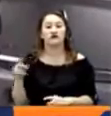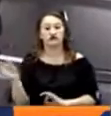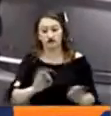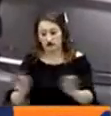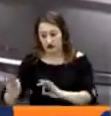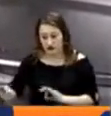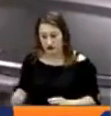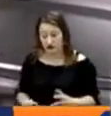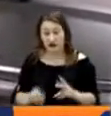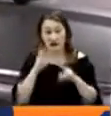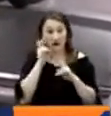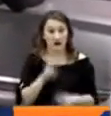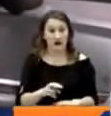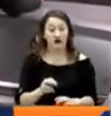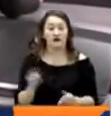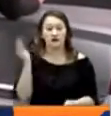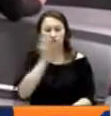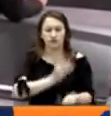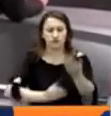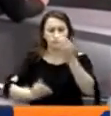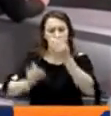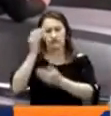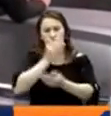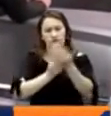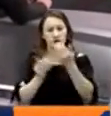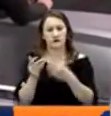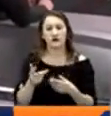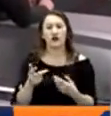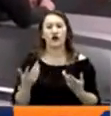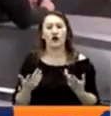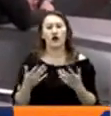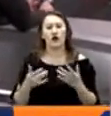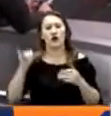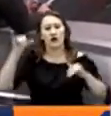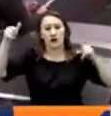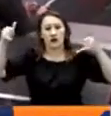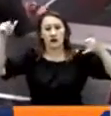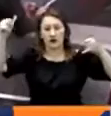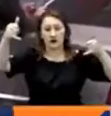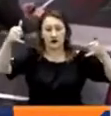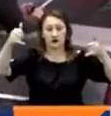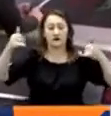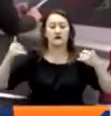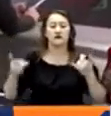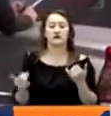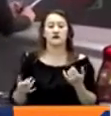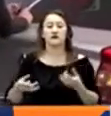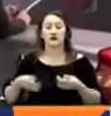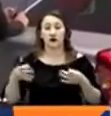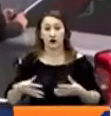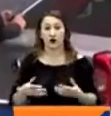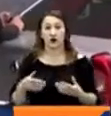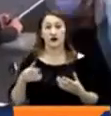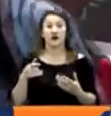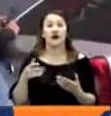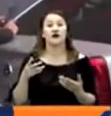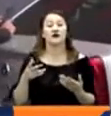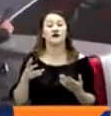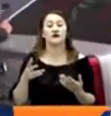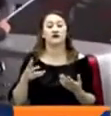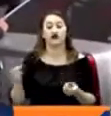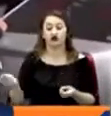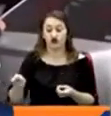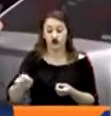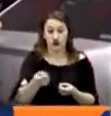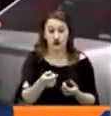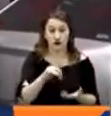las investigaciones. Se analizan, en este caso, registros de cámaras de videovigilancia, de cámaras de seguridad de establecimientos cercanos